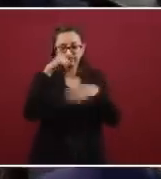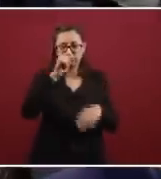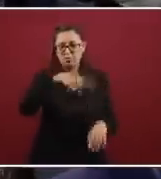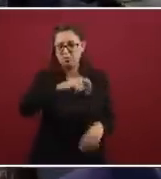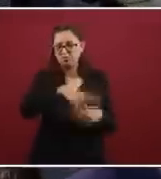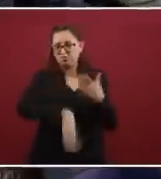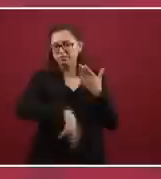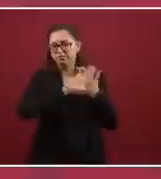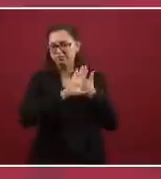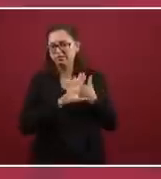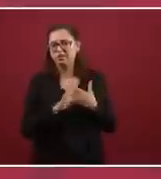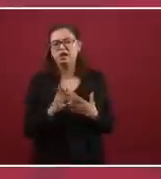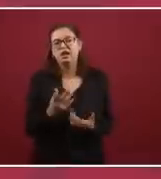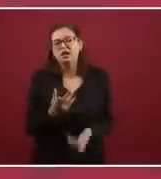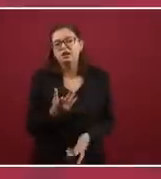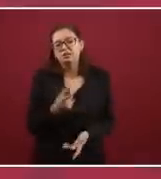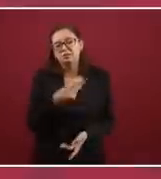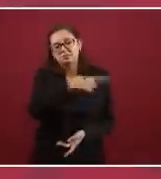primero piensan